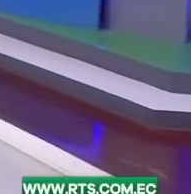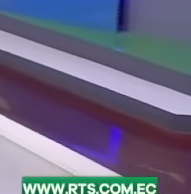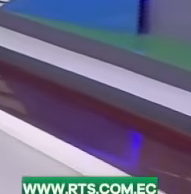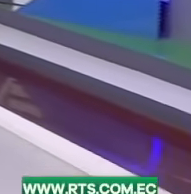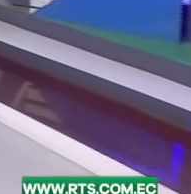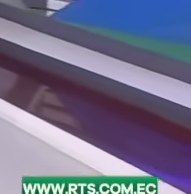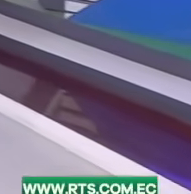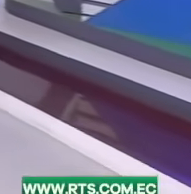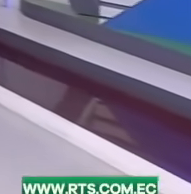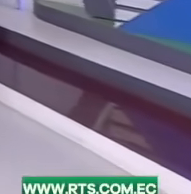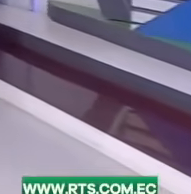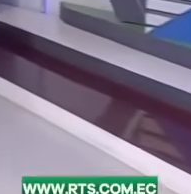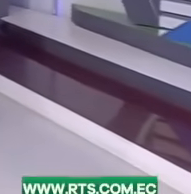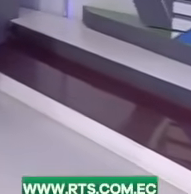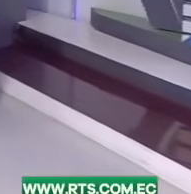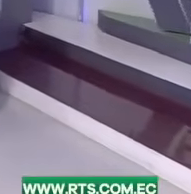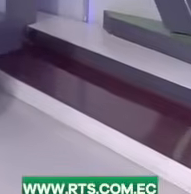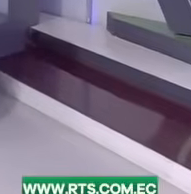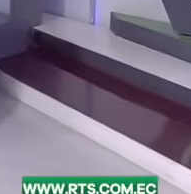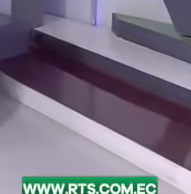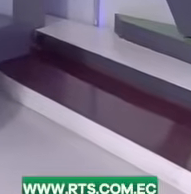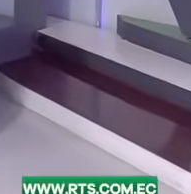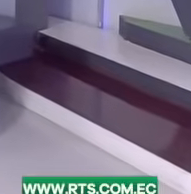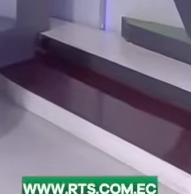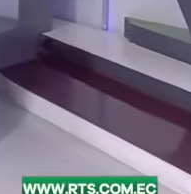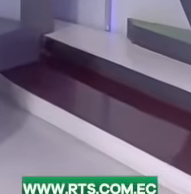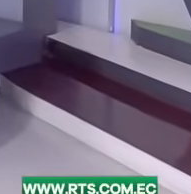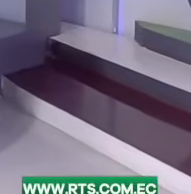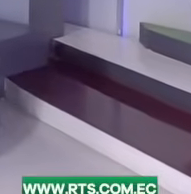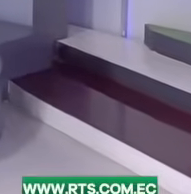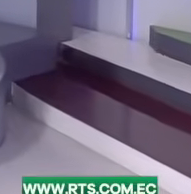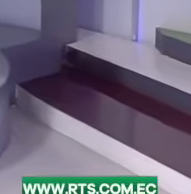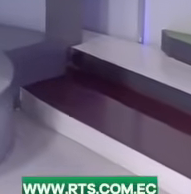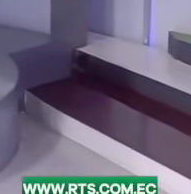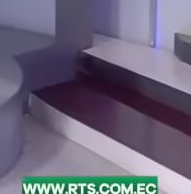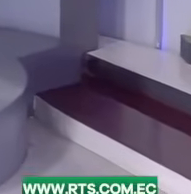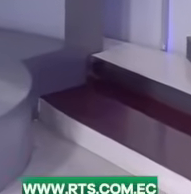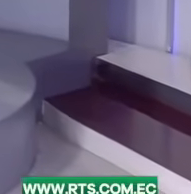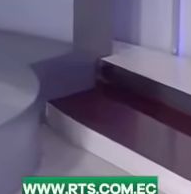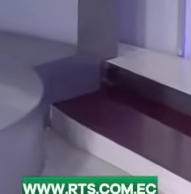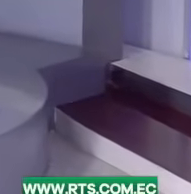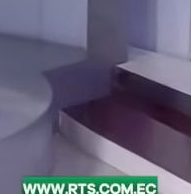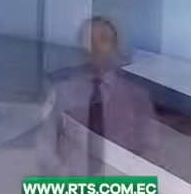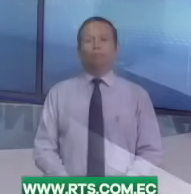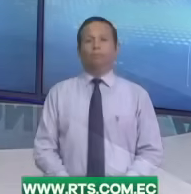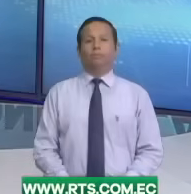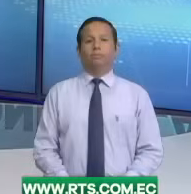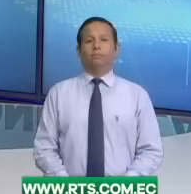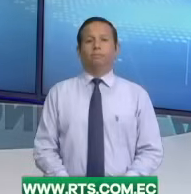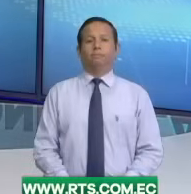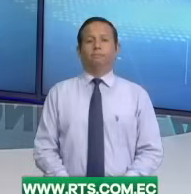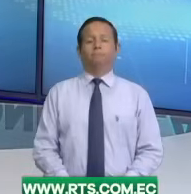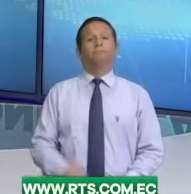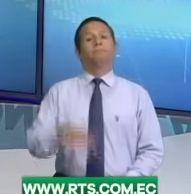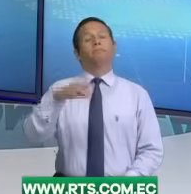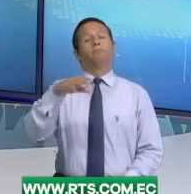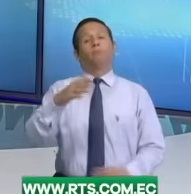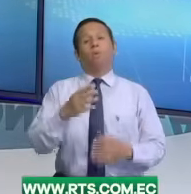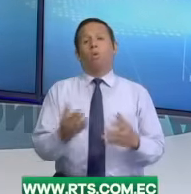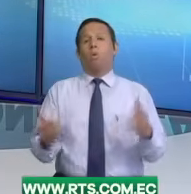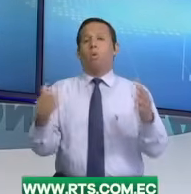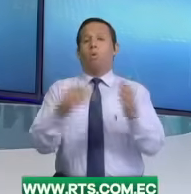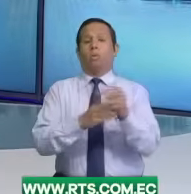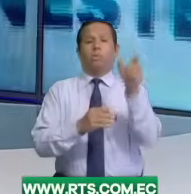Queridos televidentes de todo el país, buenas noches y bienvenidos. Agradecemos su gentil sintonía. Aquí empezamos. Una nueva